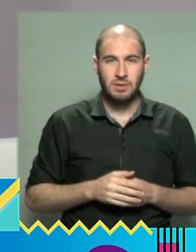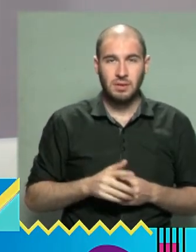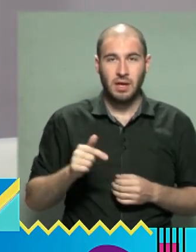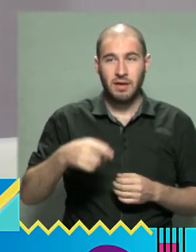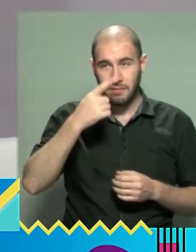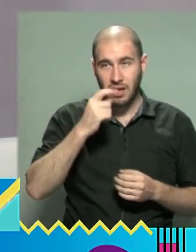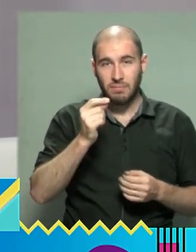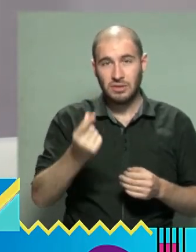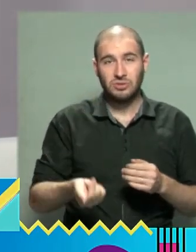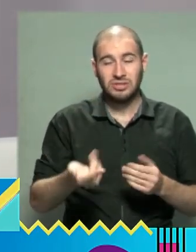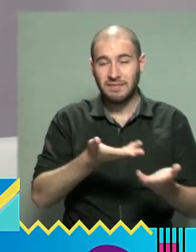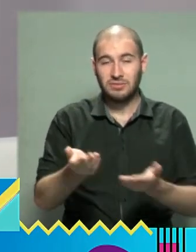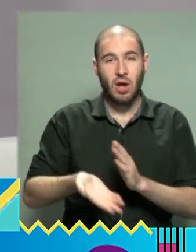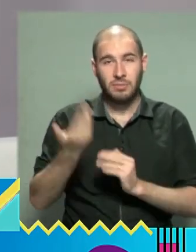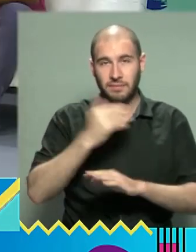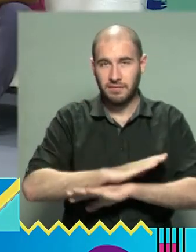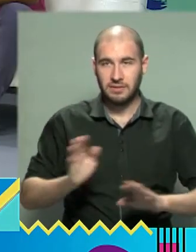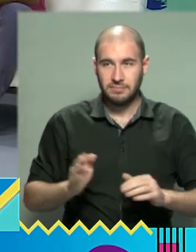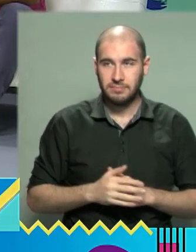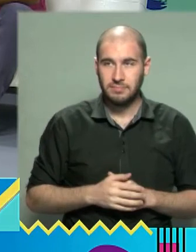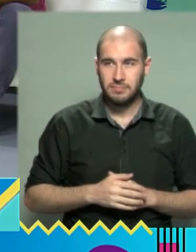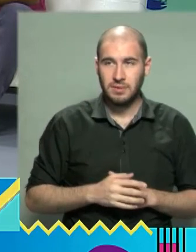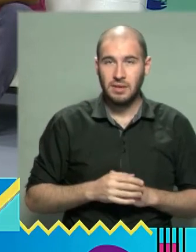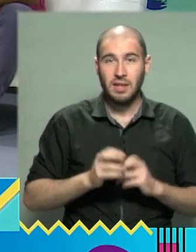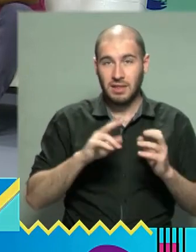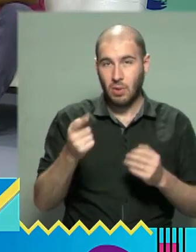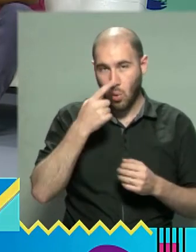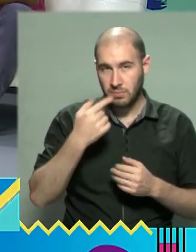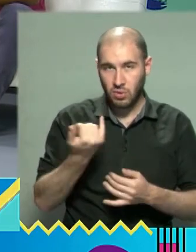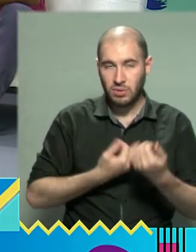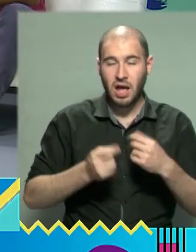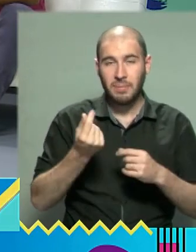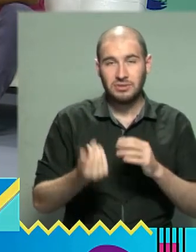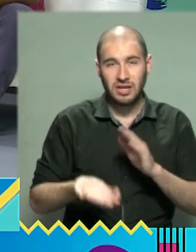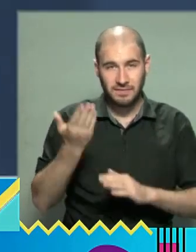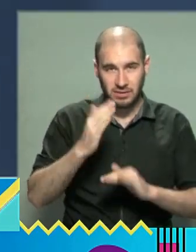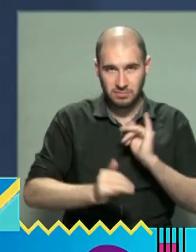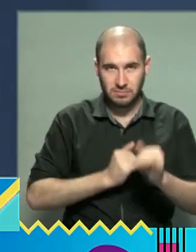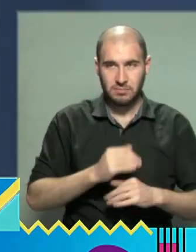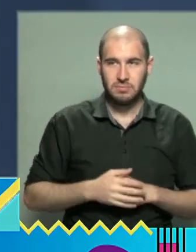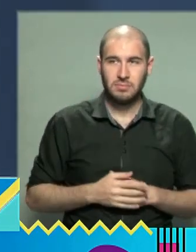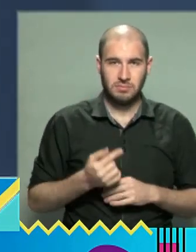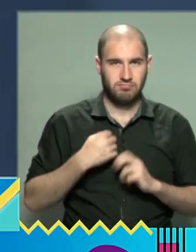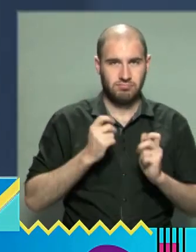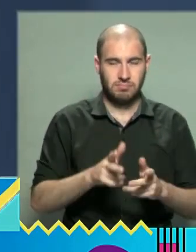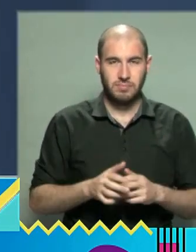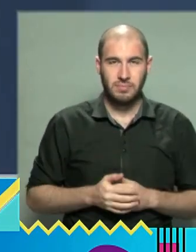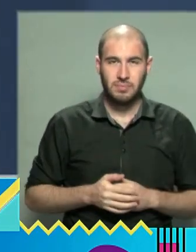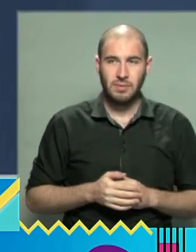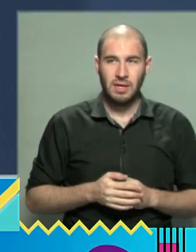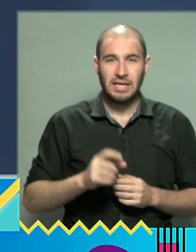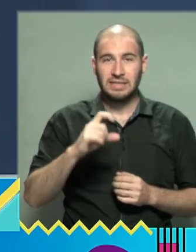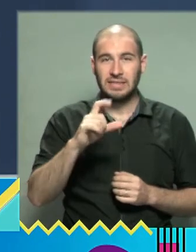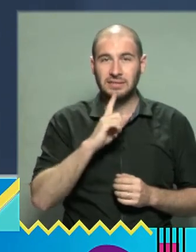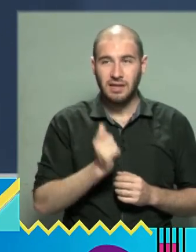los aumentos tarifarios, o sea... Bien. Bueno, sobre lo último que dijo, sobre los aumentos tarifarios, quiero agregar, digamos que evidentemente la